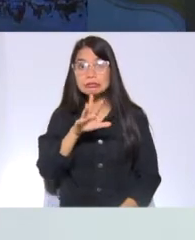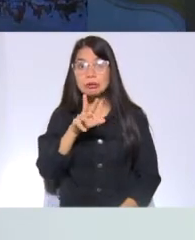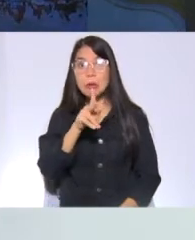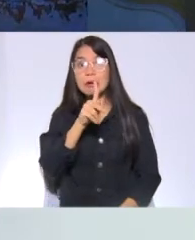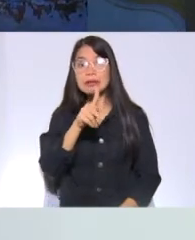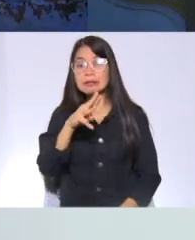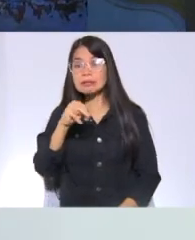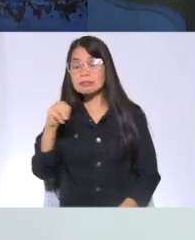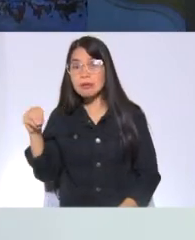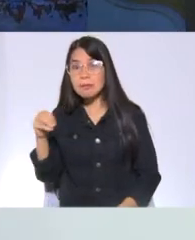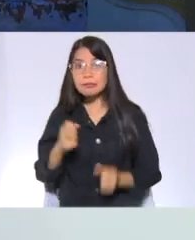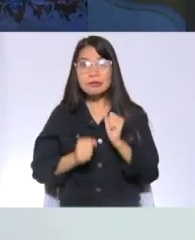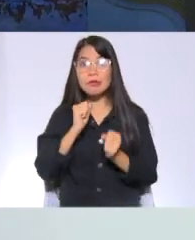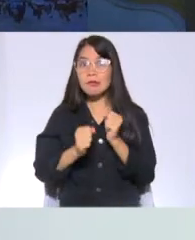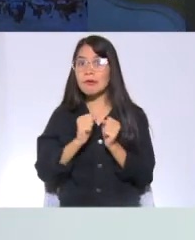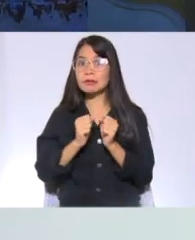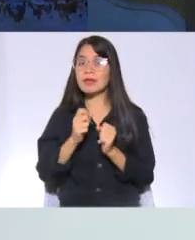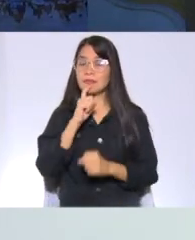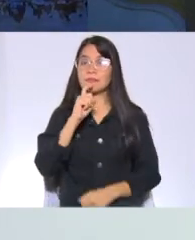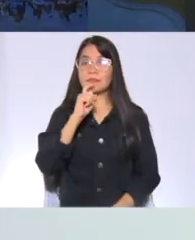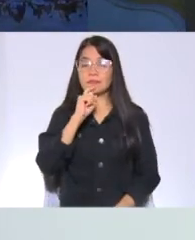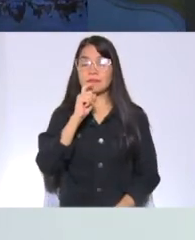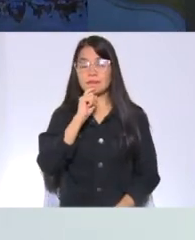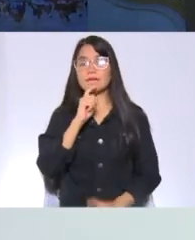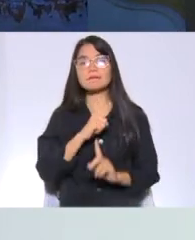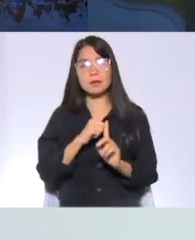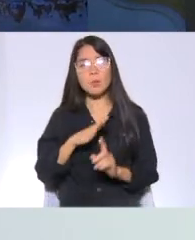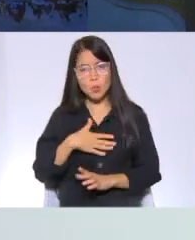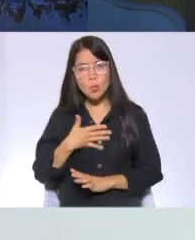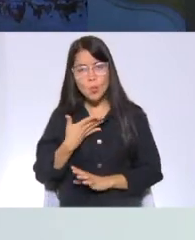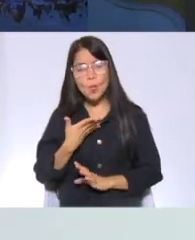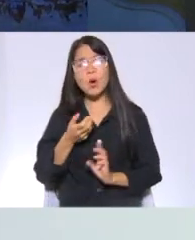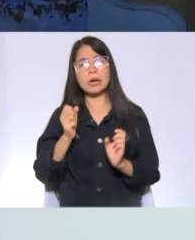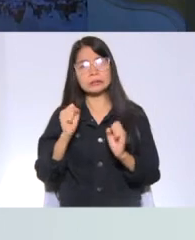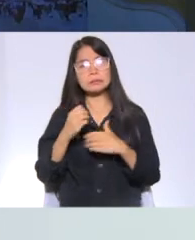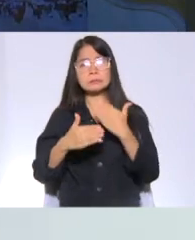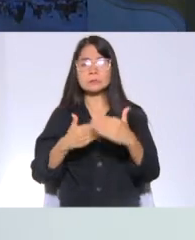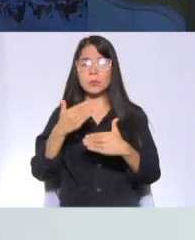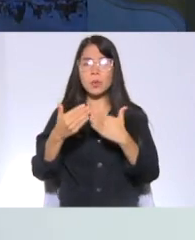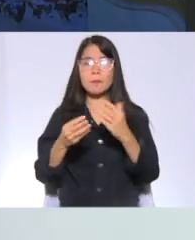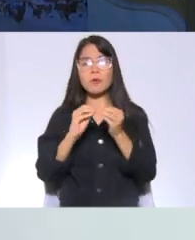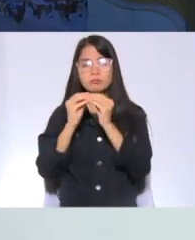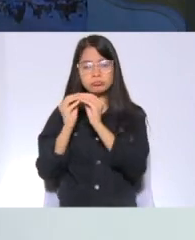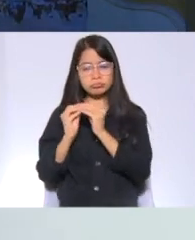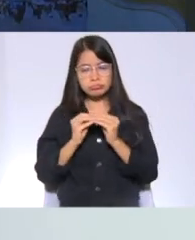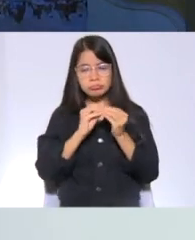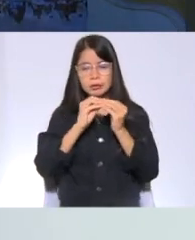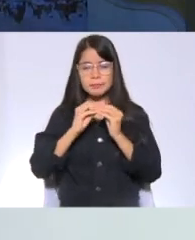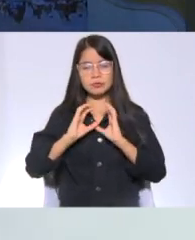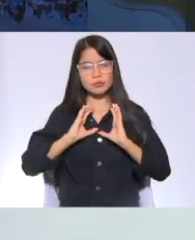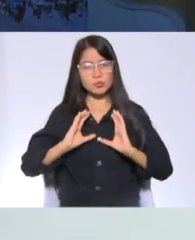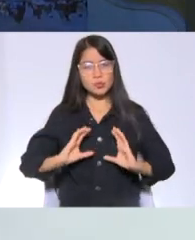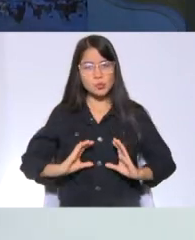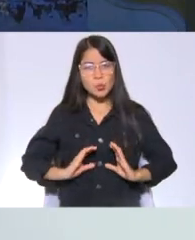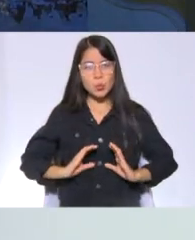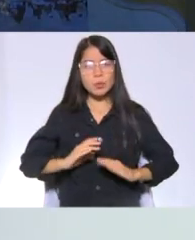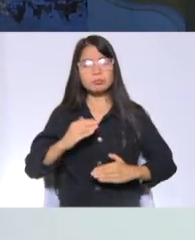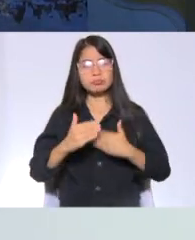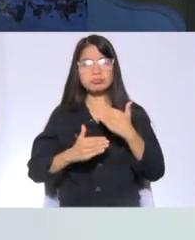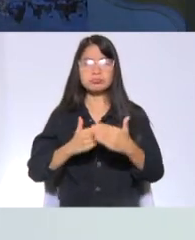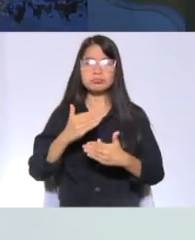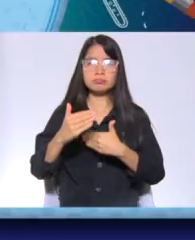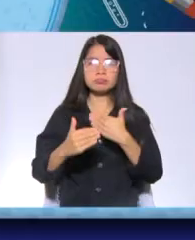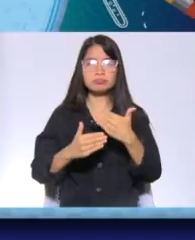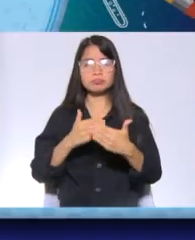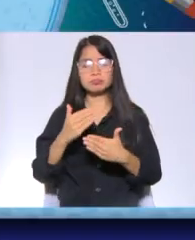No se puede decir que no lo lleguen a correr, pero tiene una preparación física muy fuerte y muy disciplinada.